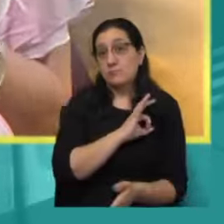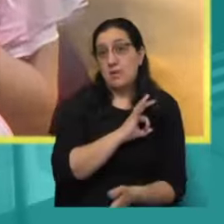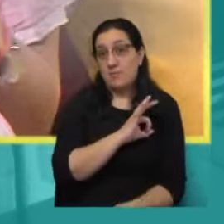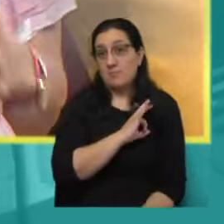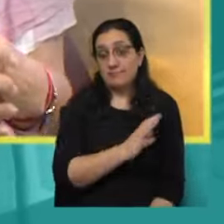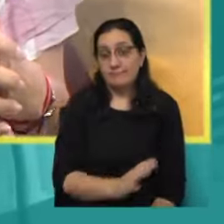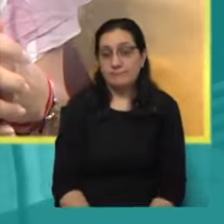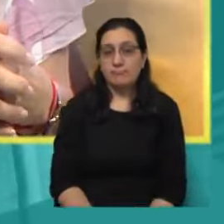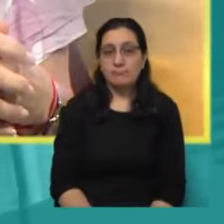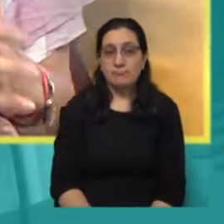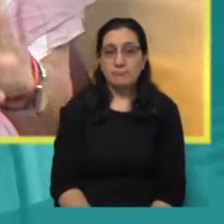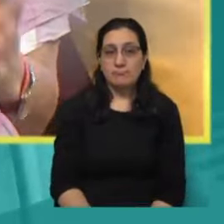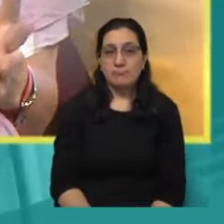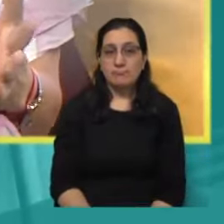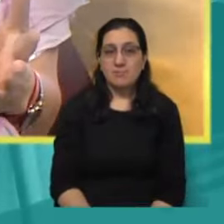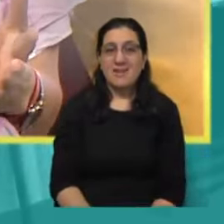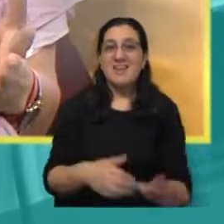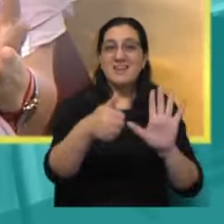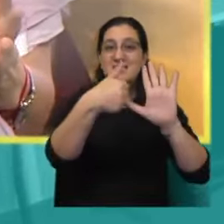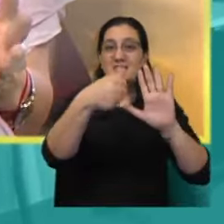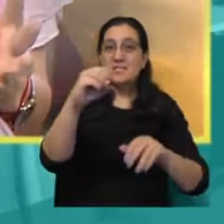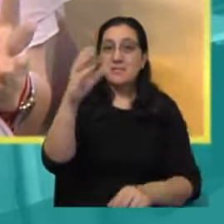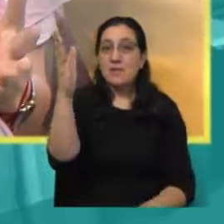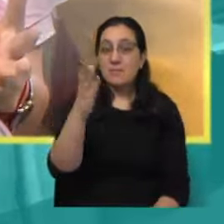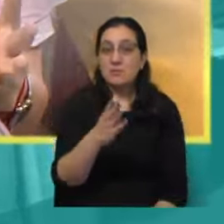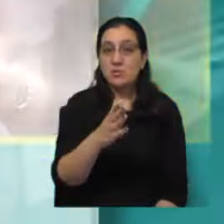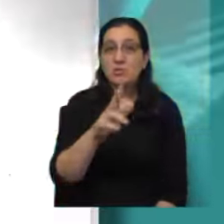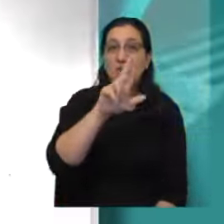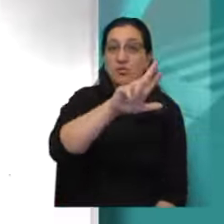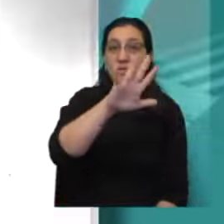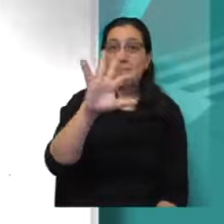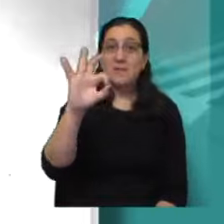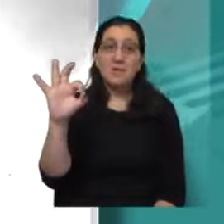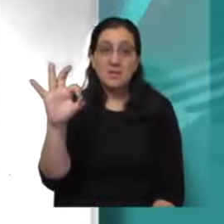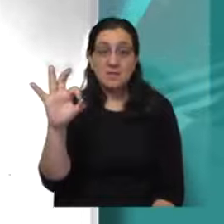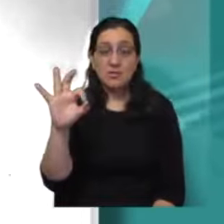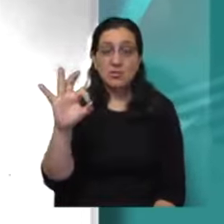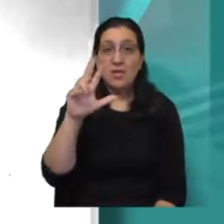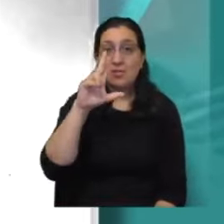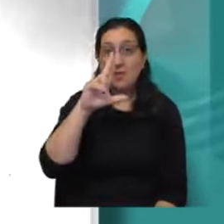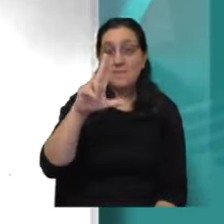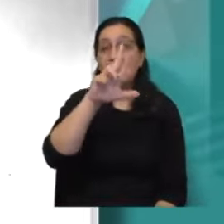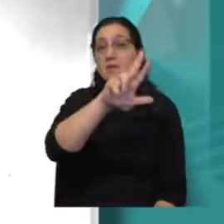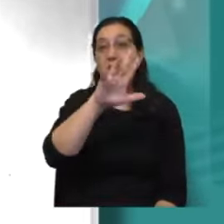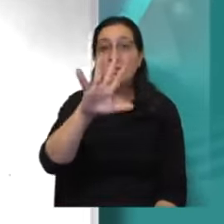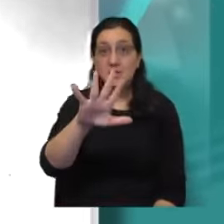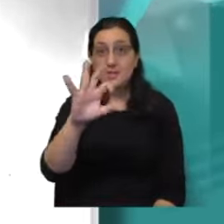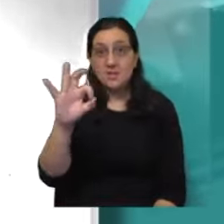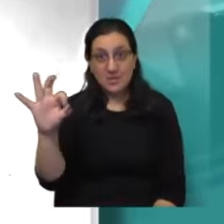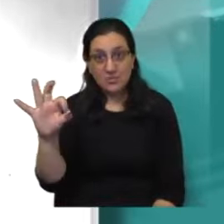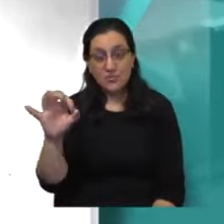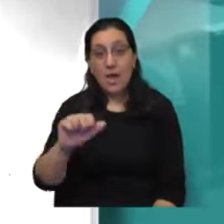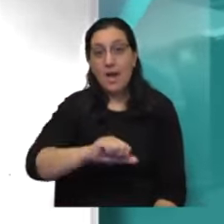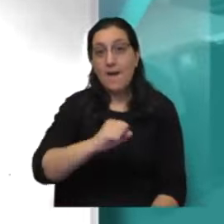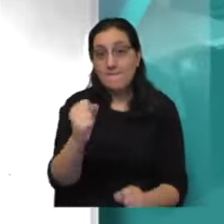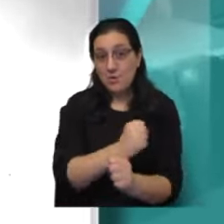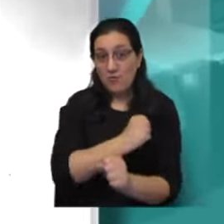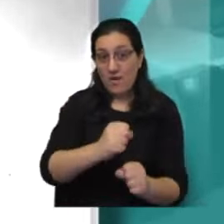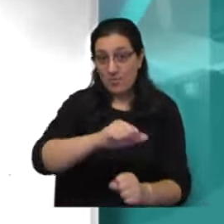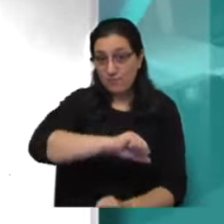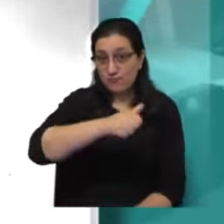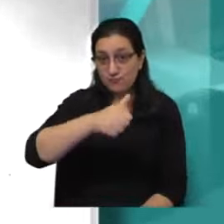pruebas. El 60% de los 3.500 que se presentaron aprobaron. Pero en esta carta que